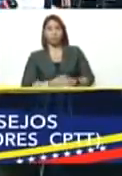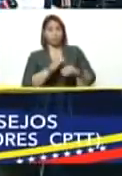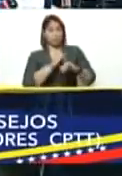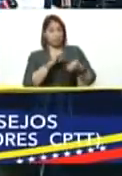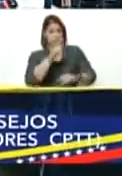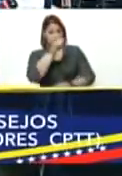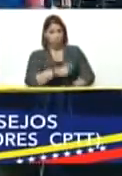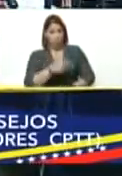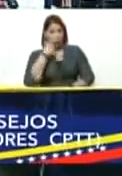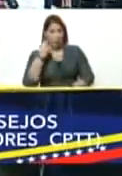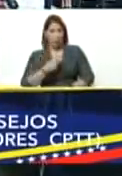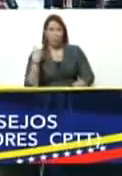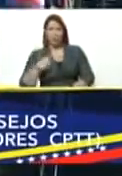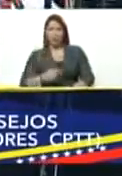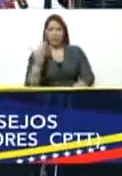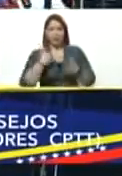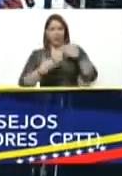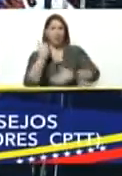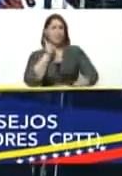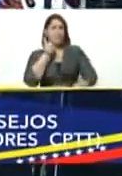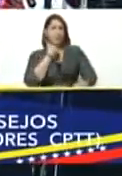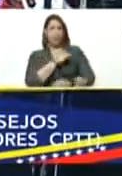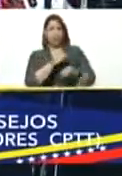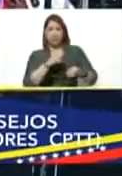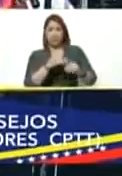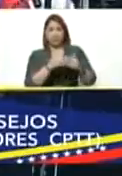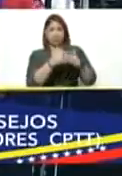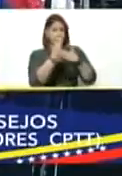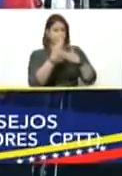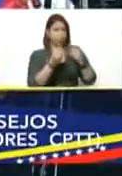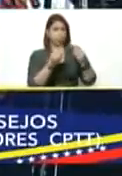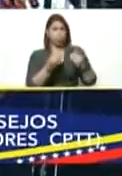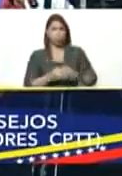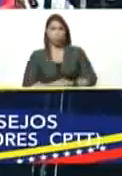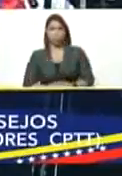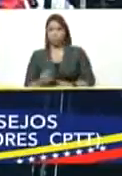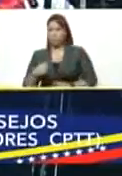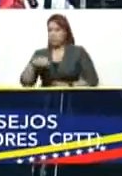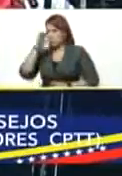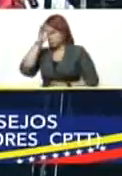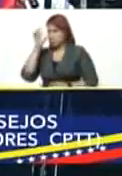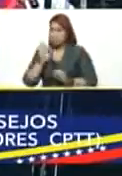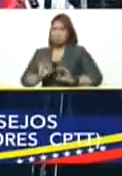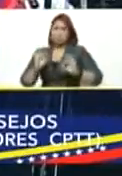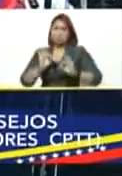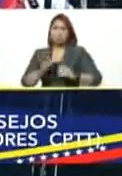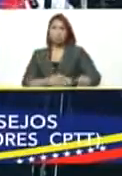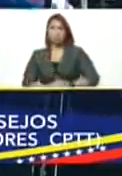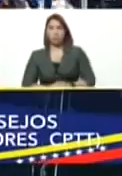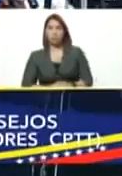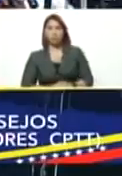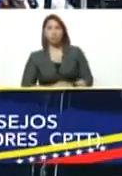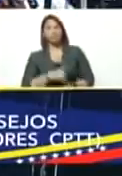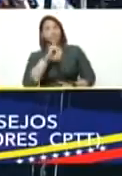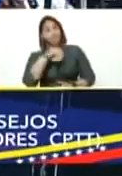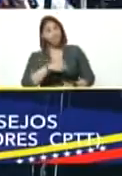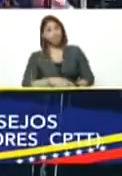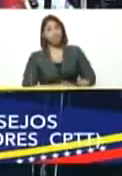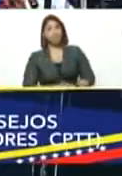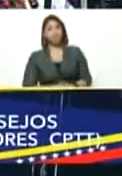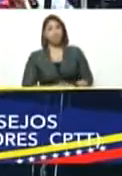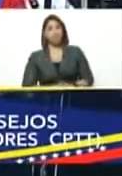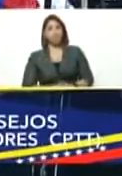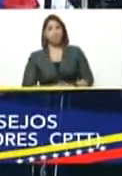una enfermedad que había avanzado bastante. ¿Verdad? Yo no sabía nada, ¿vale? Sí. Y también gracias